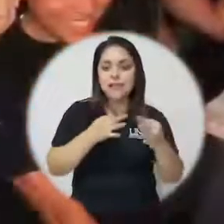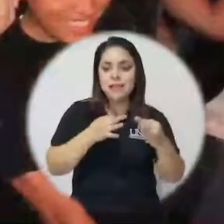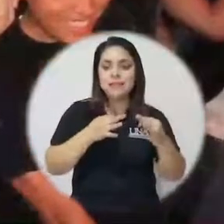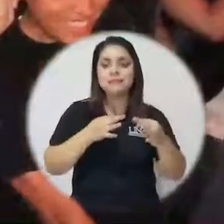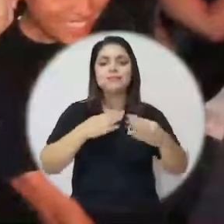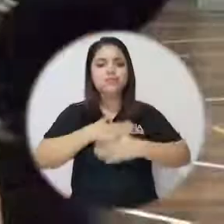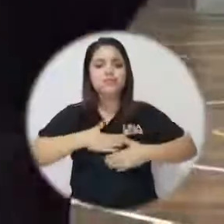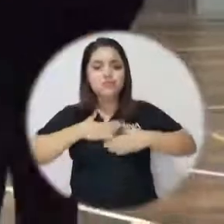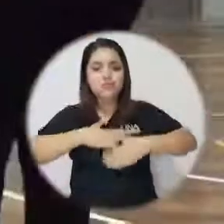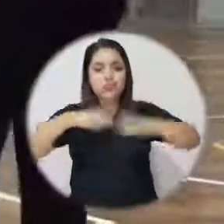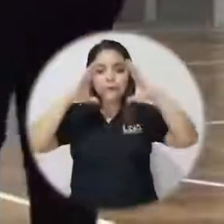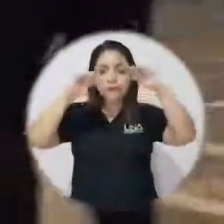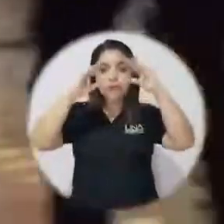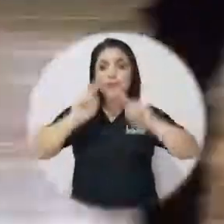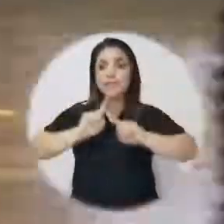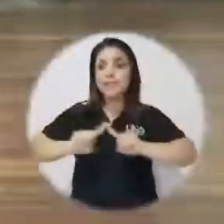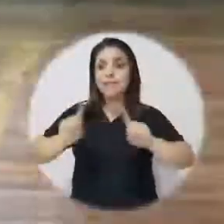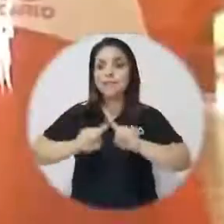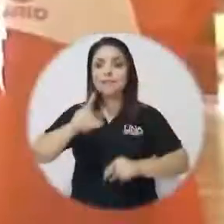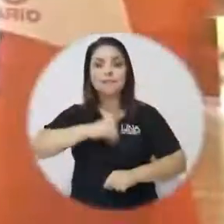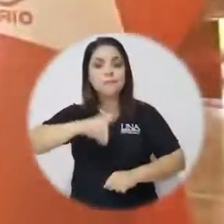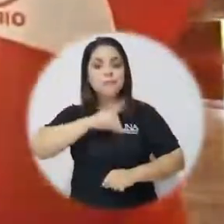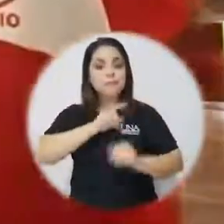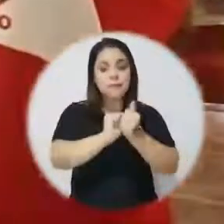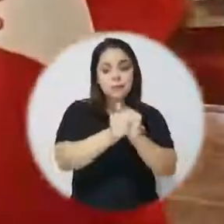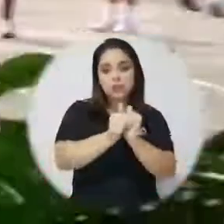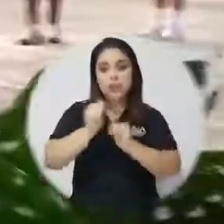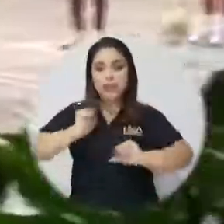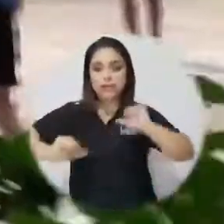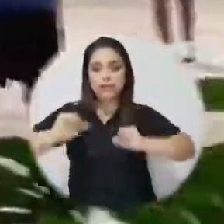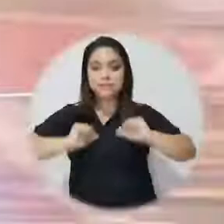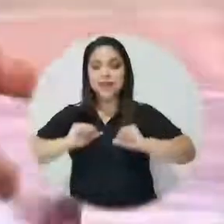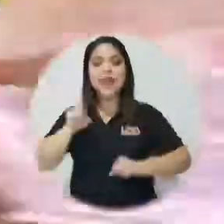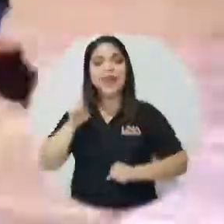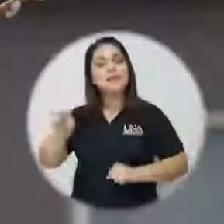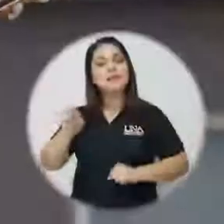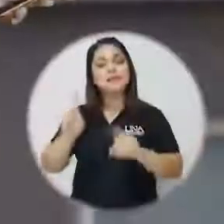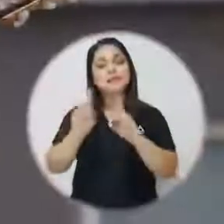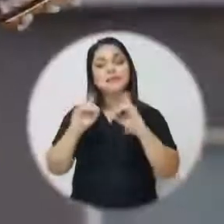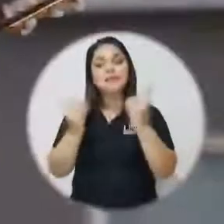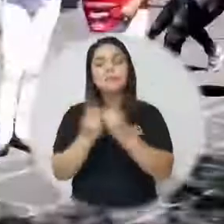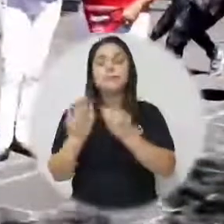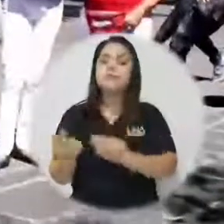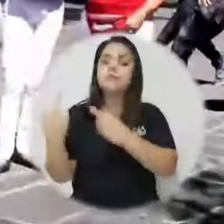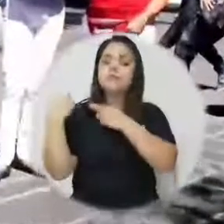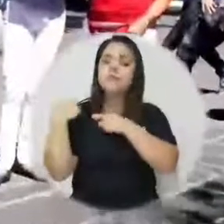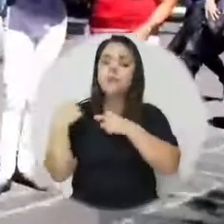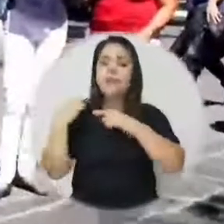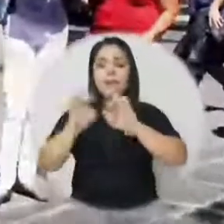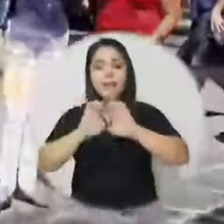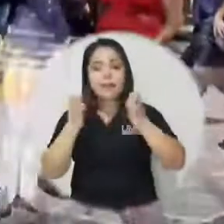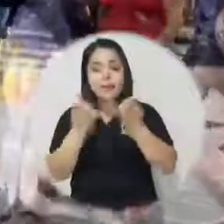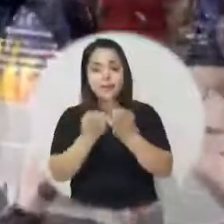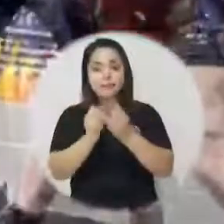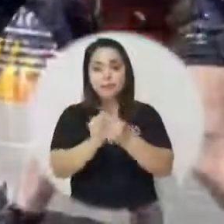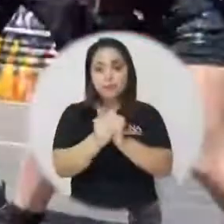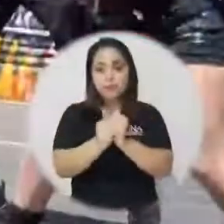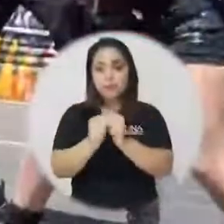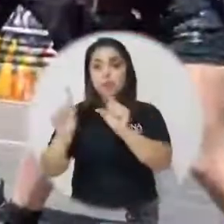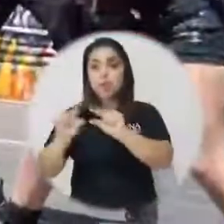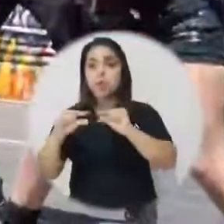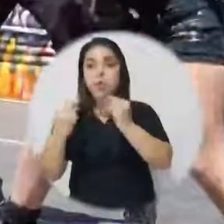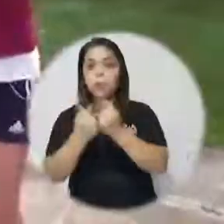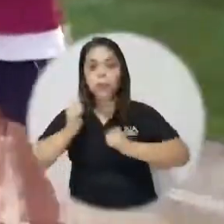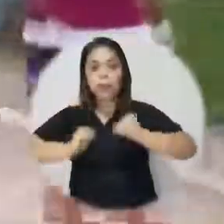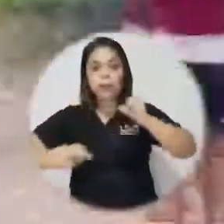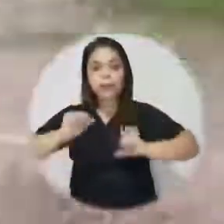y formativos en diferentes disciplinas deportivas y artísticas. Este departamento es el responsable de los equipos deportivos y